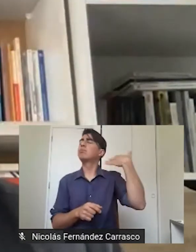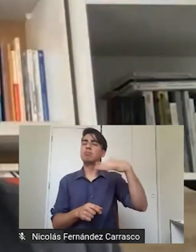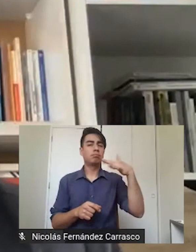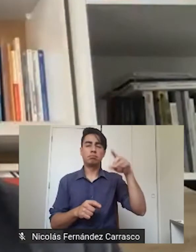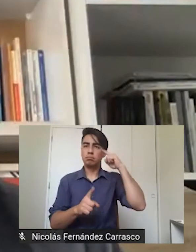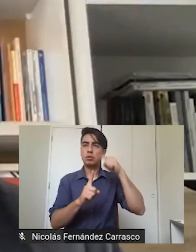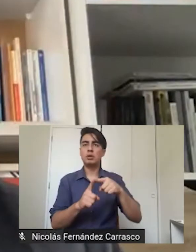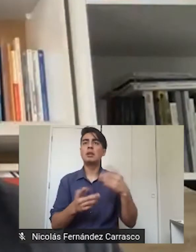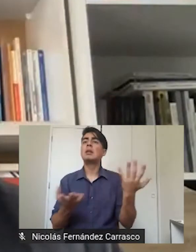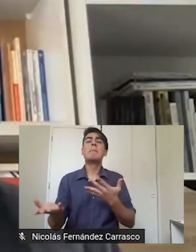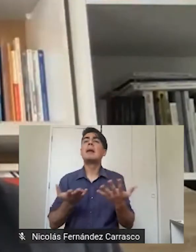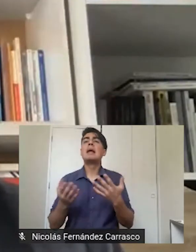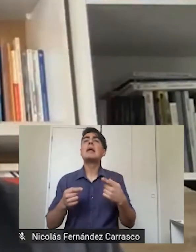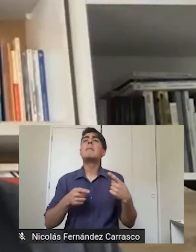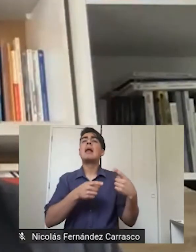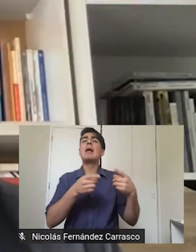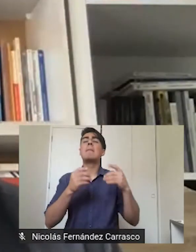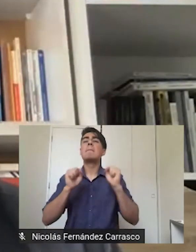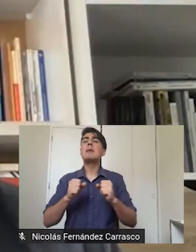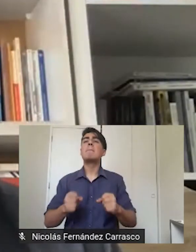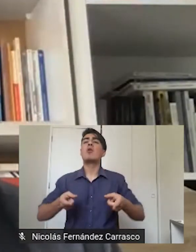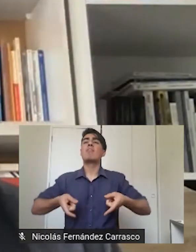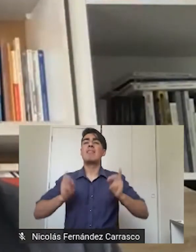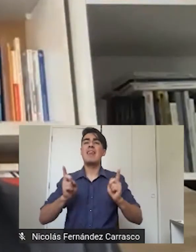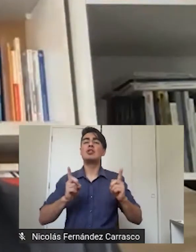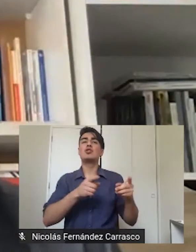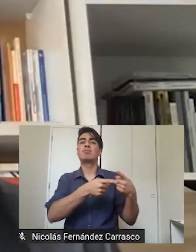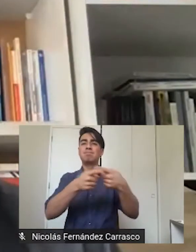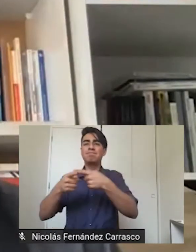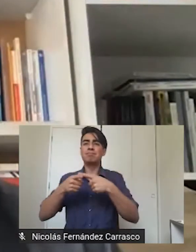el reconocimiento en igualdad de derechos